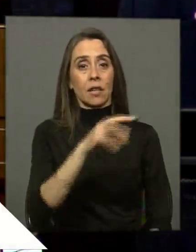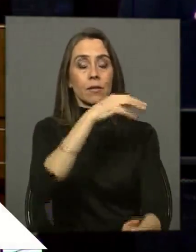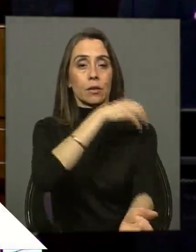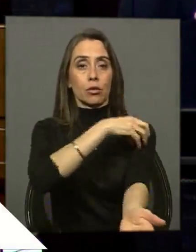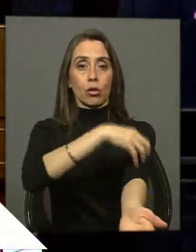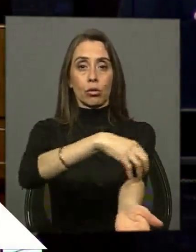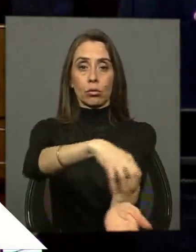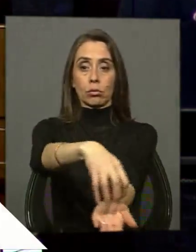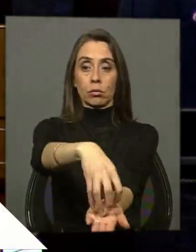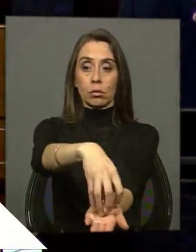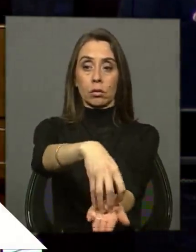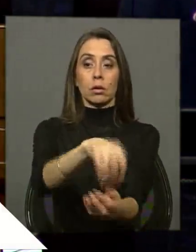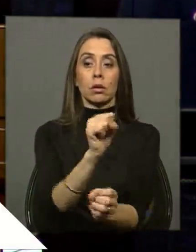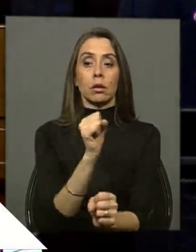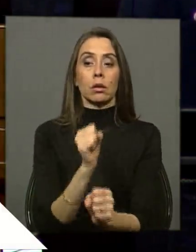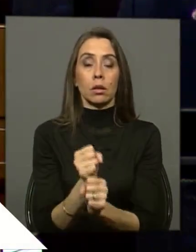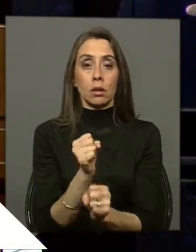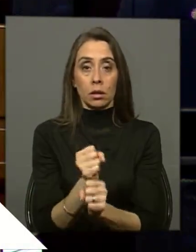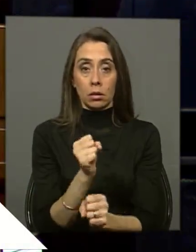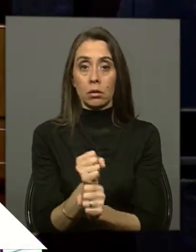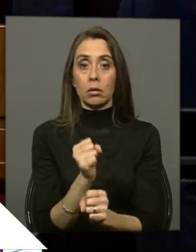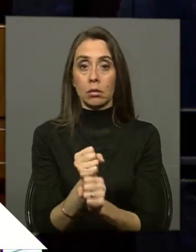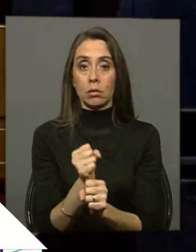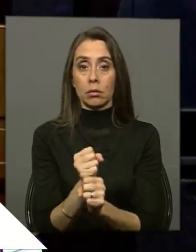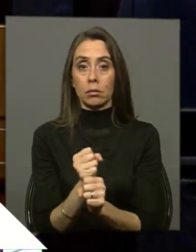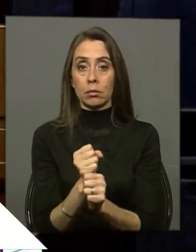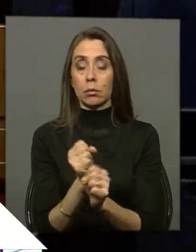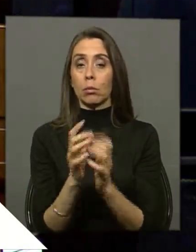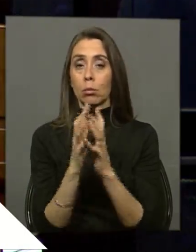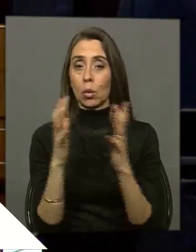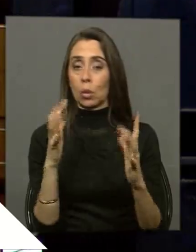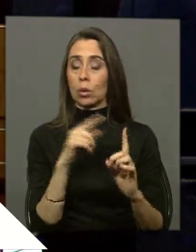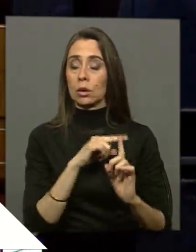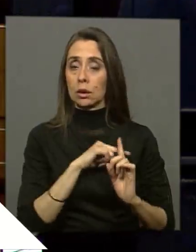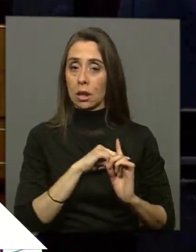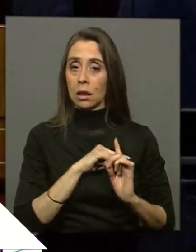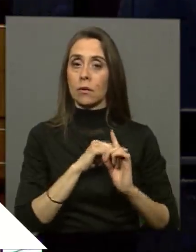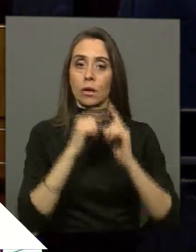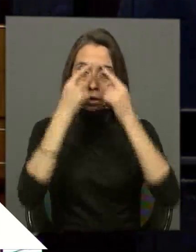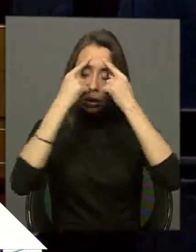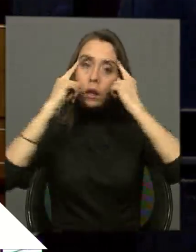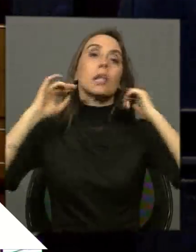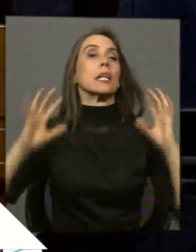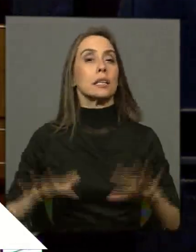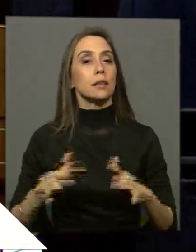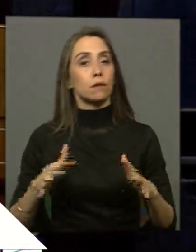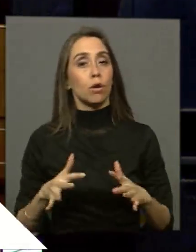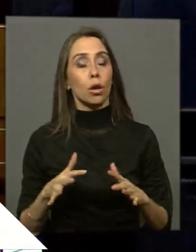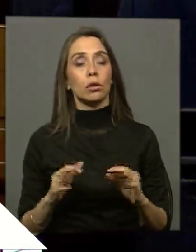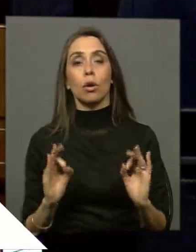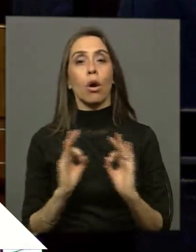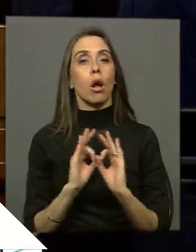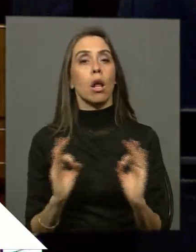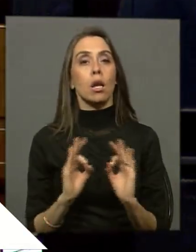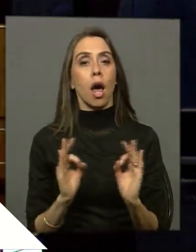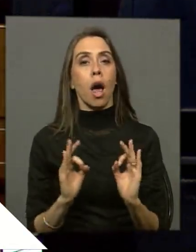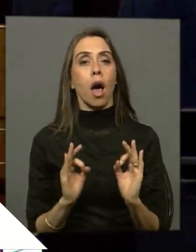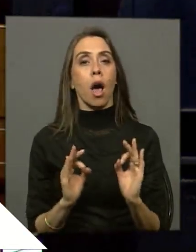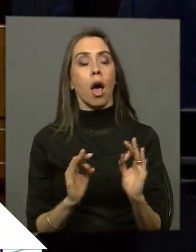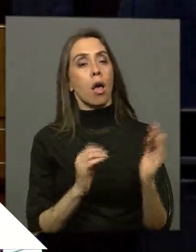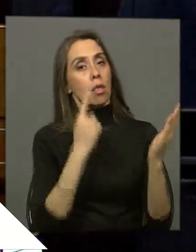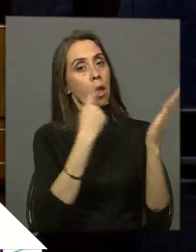cumplen labores y tareas de enorme sacrificio, de gran esfuerzo, y que sin embargo no cuentan con ese